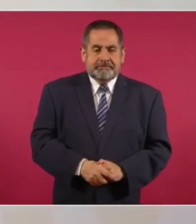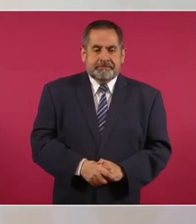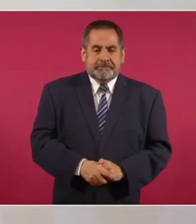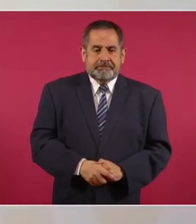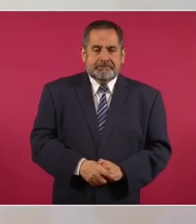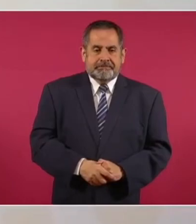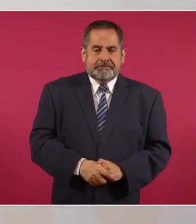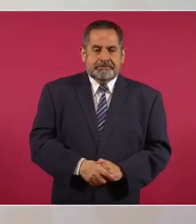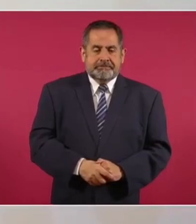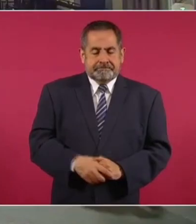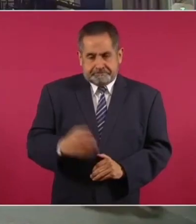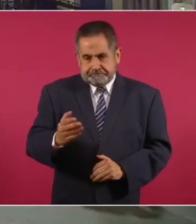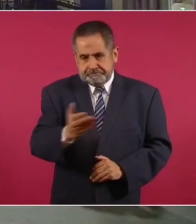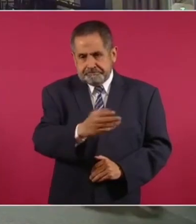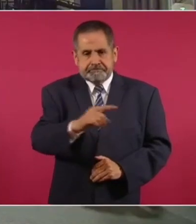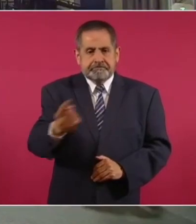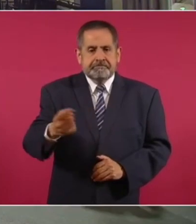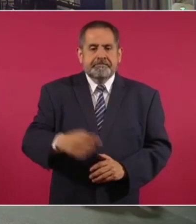Muy bien. ¿Quién sigue?